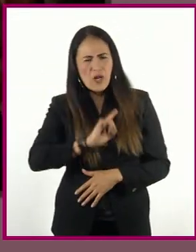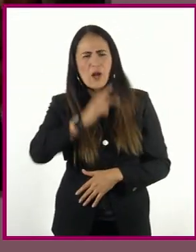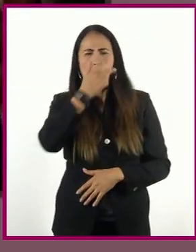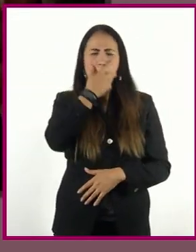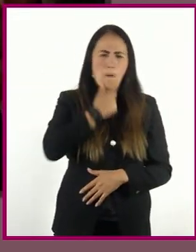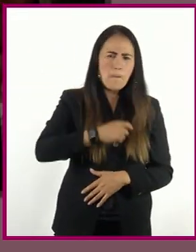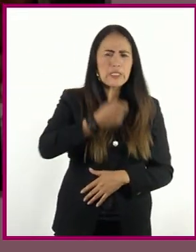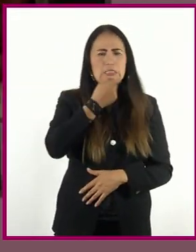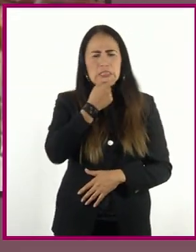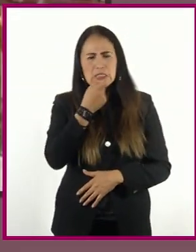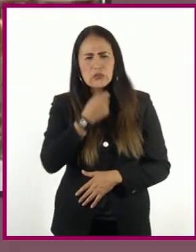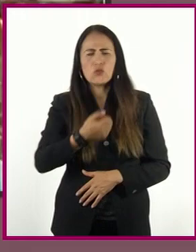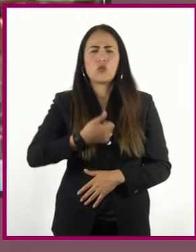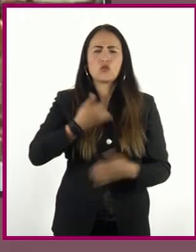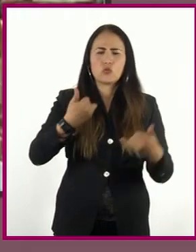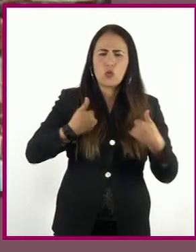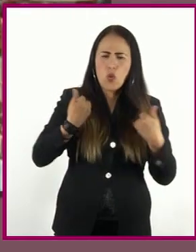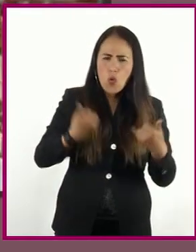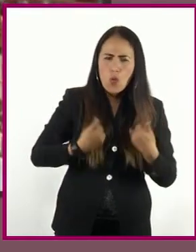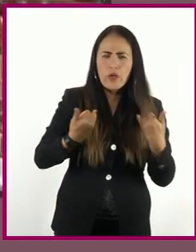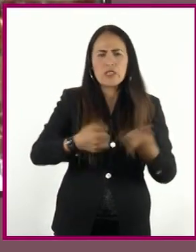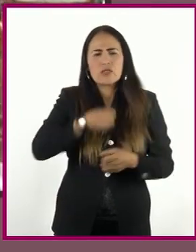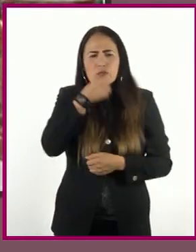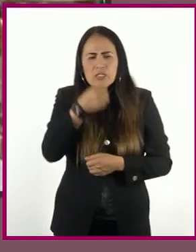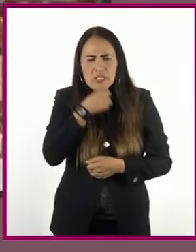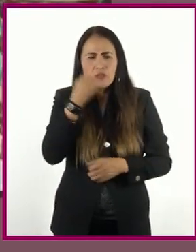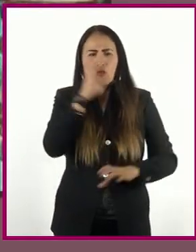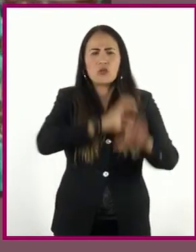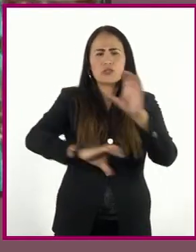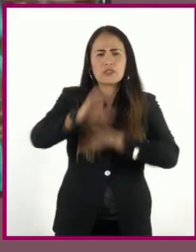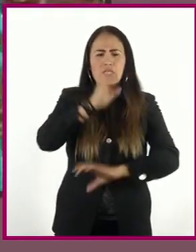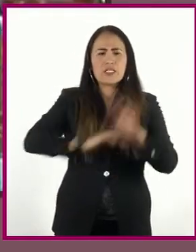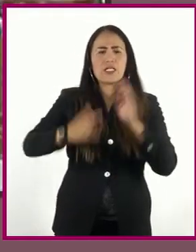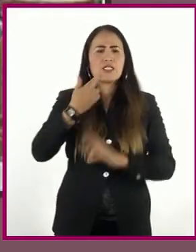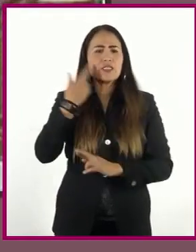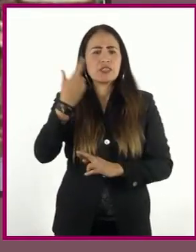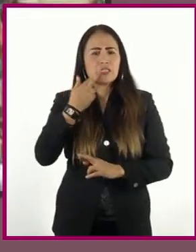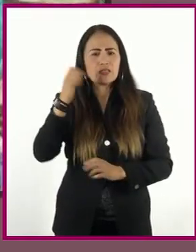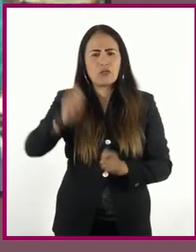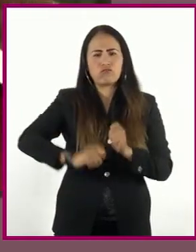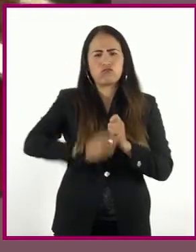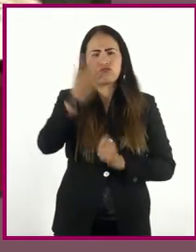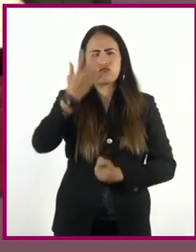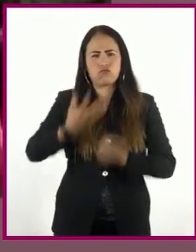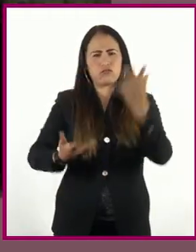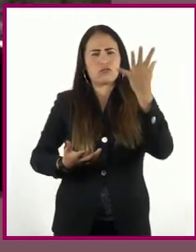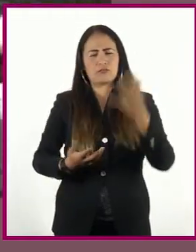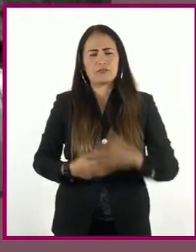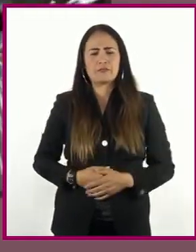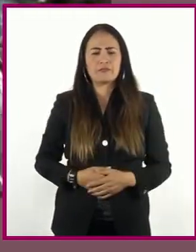mujeres, niños y ancianos, danzan, cantan, rezan y lanzan cohetes al cielo.